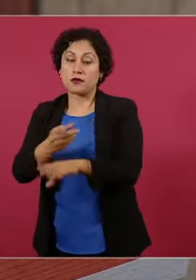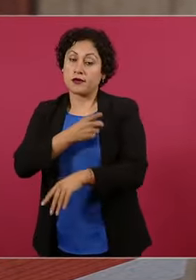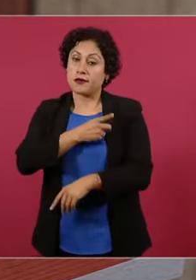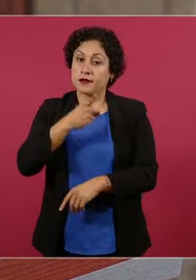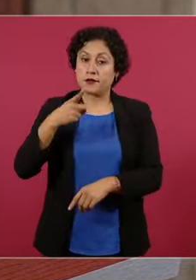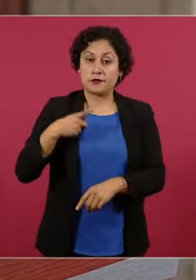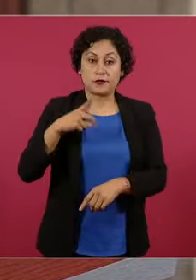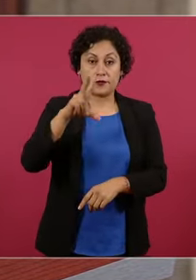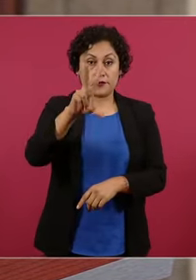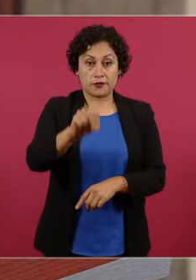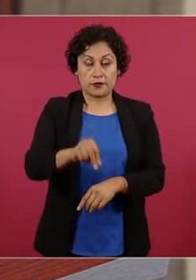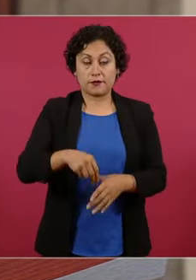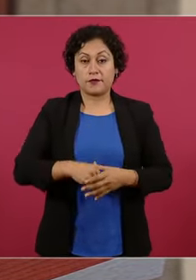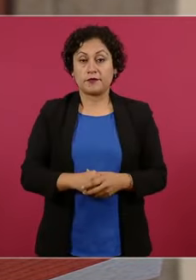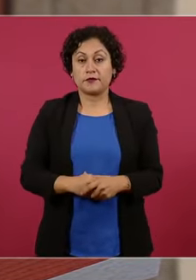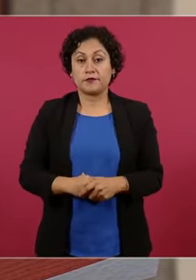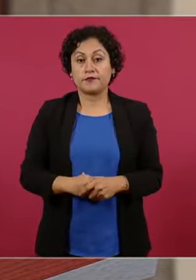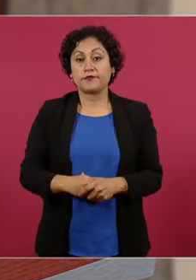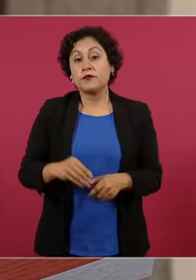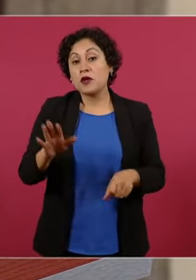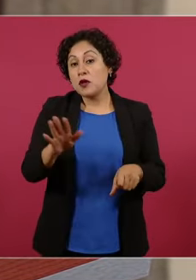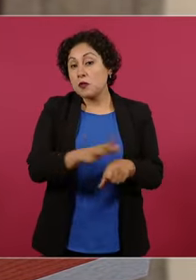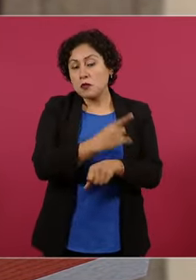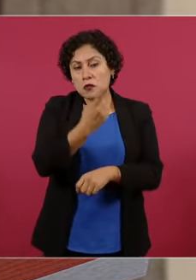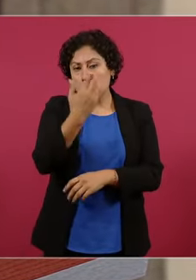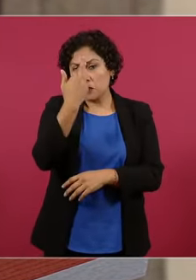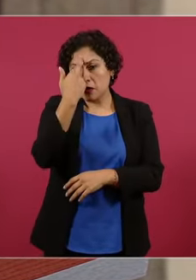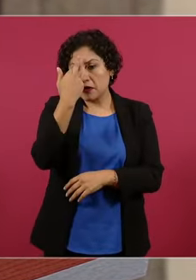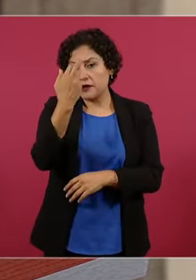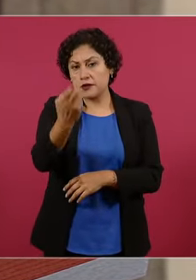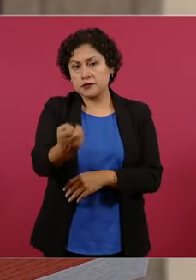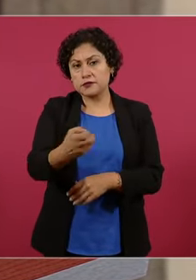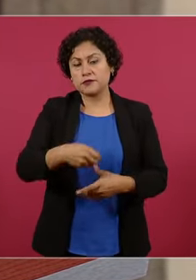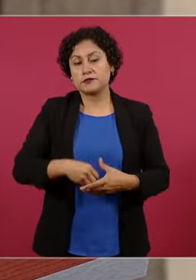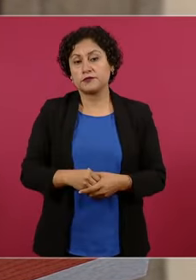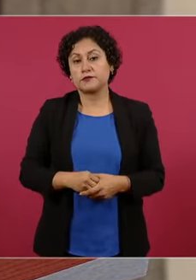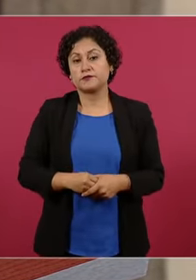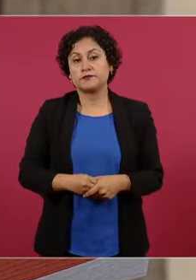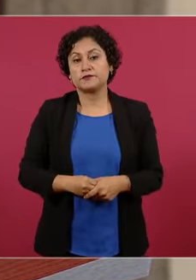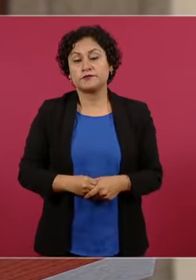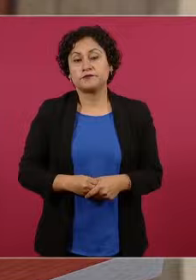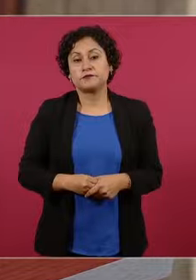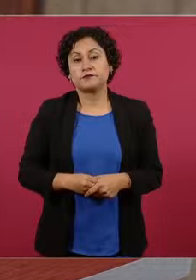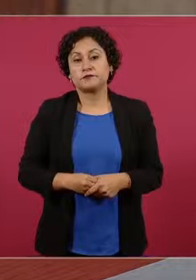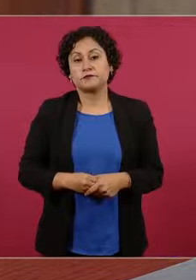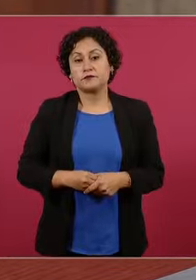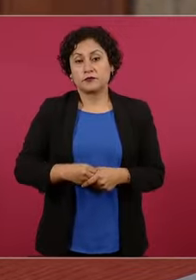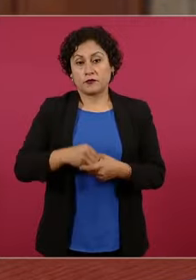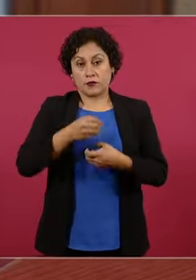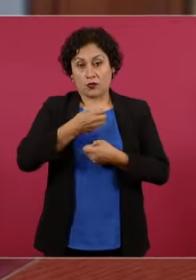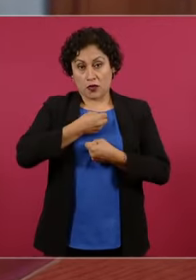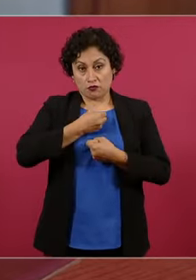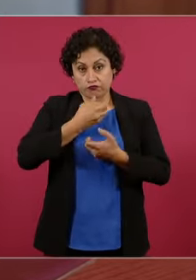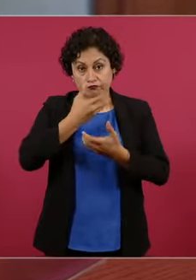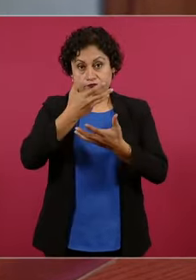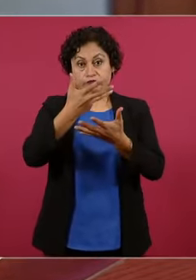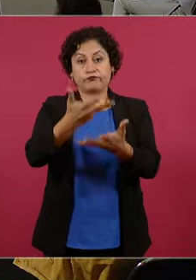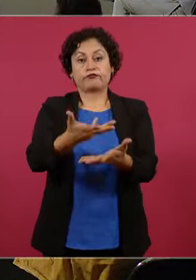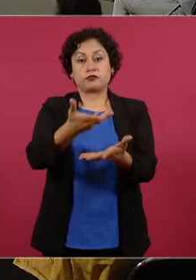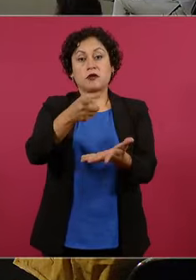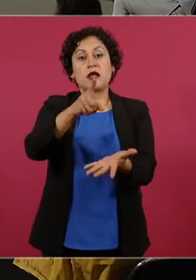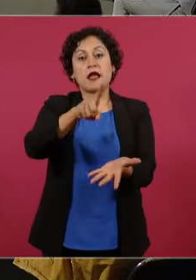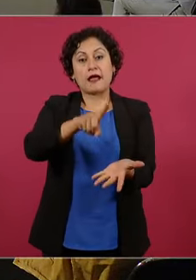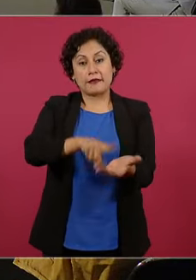Ya que constituyen manifestaciones que contienen un mensaje claro de